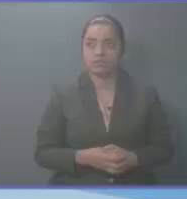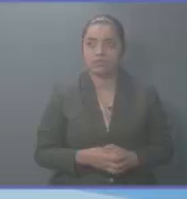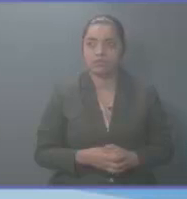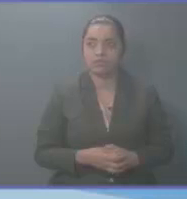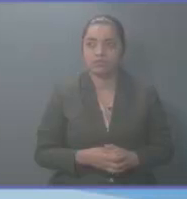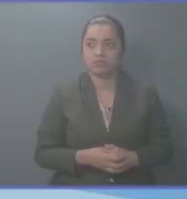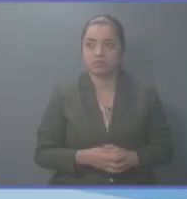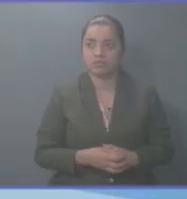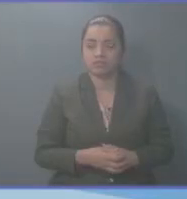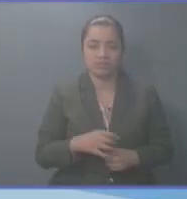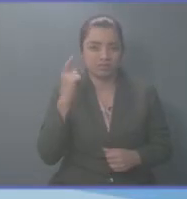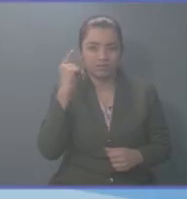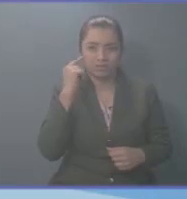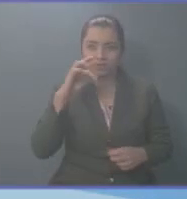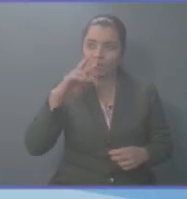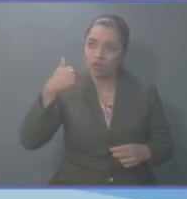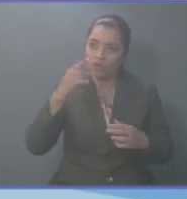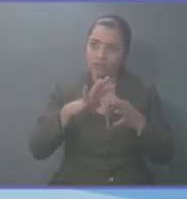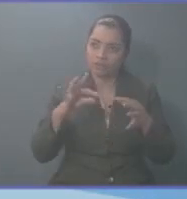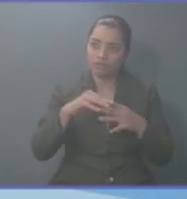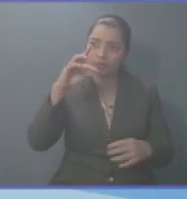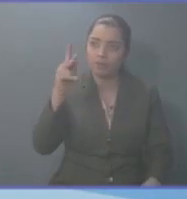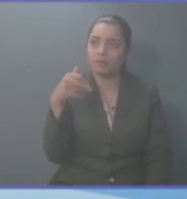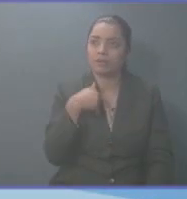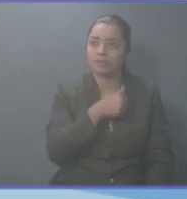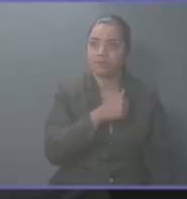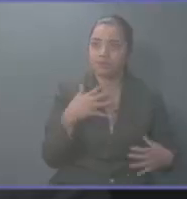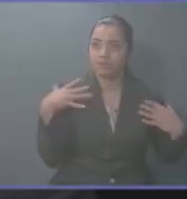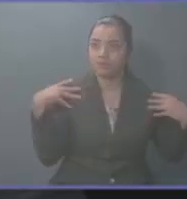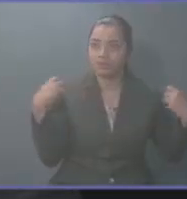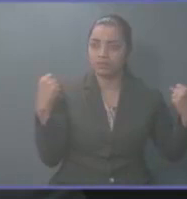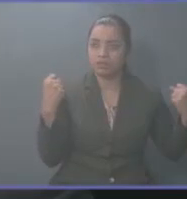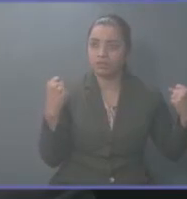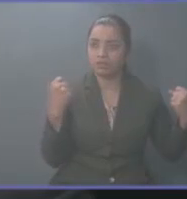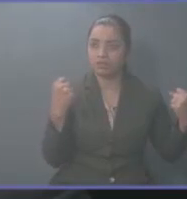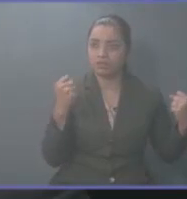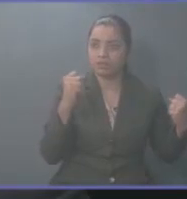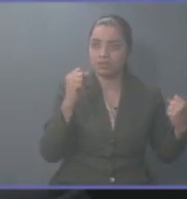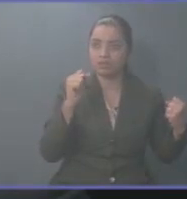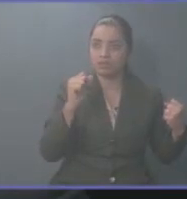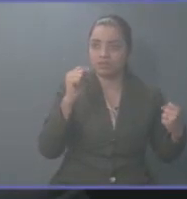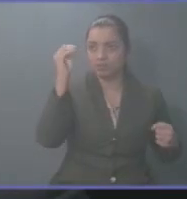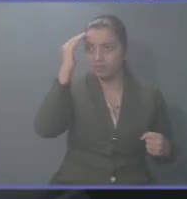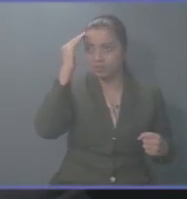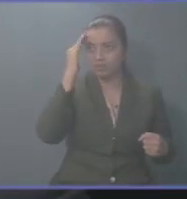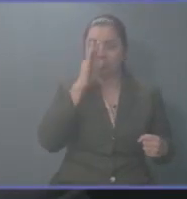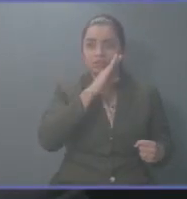Vemos la imagen del viceministro de Salud de Irán, pues un poco acalorado y quizás con